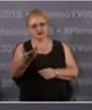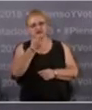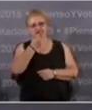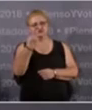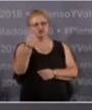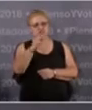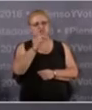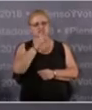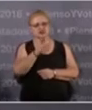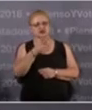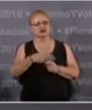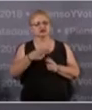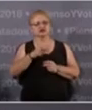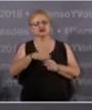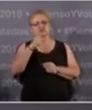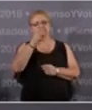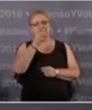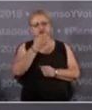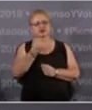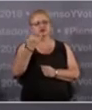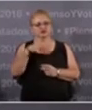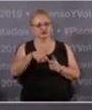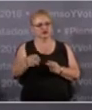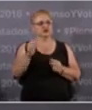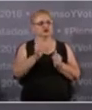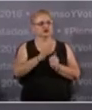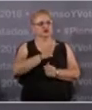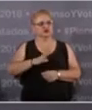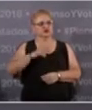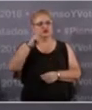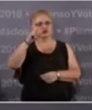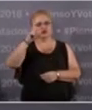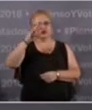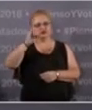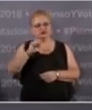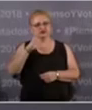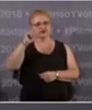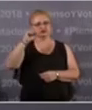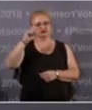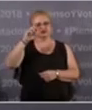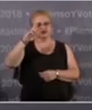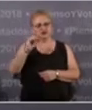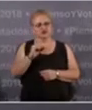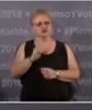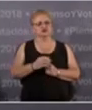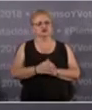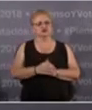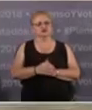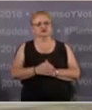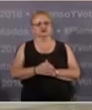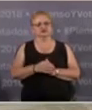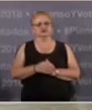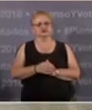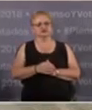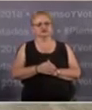pronunciamiento hasta en un minuto. Y vamos a iniciar con el candidato Luis Castro Obregón, por favor. Adelante, candidato, hasta un minuto.